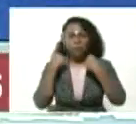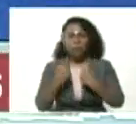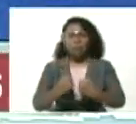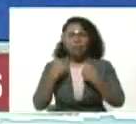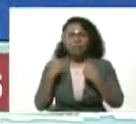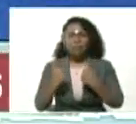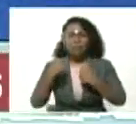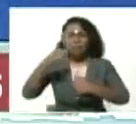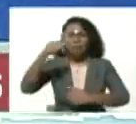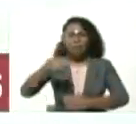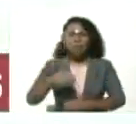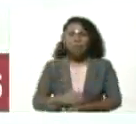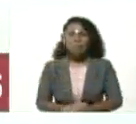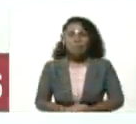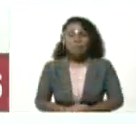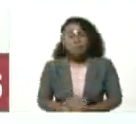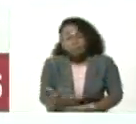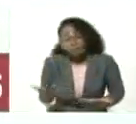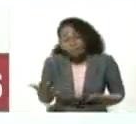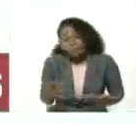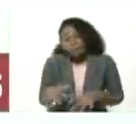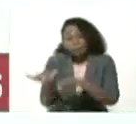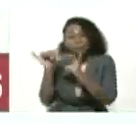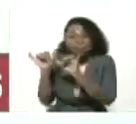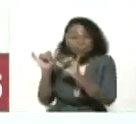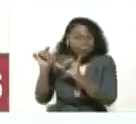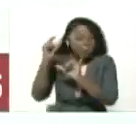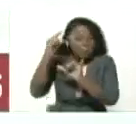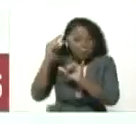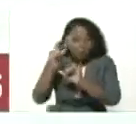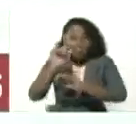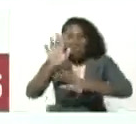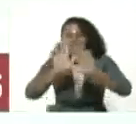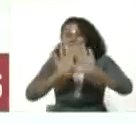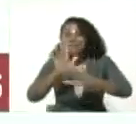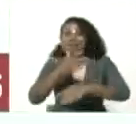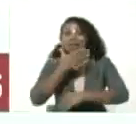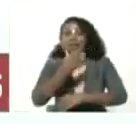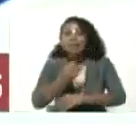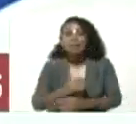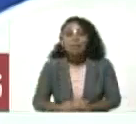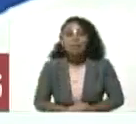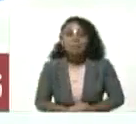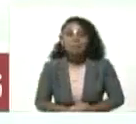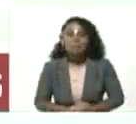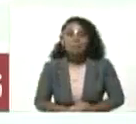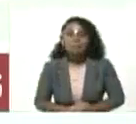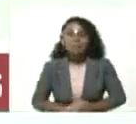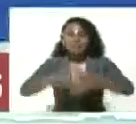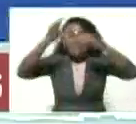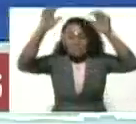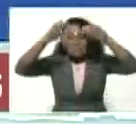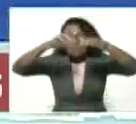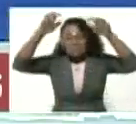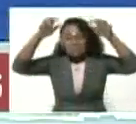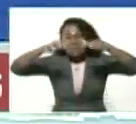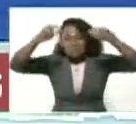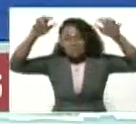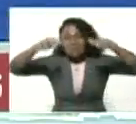hoy. El mismo día, 15 de diciembre, hubo lluvia fuera de lo